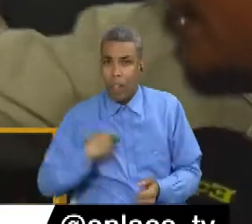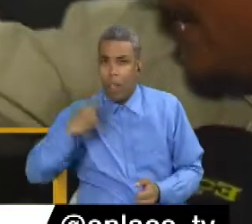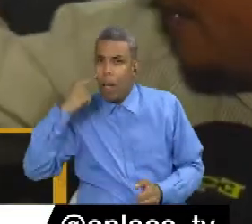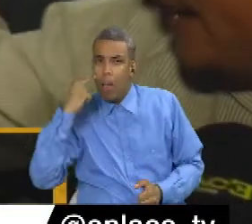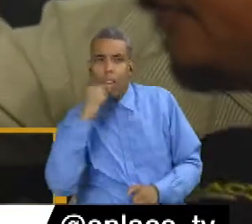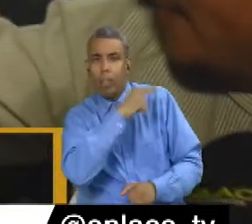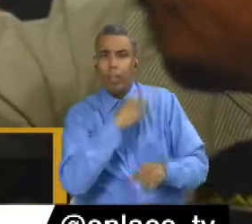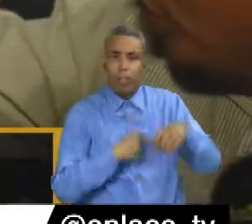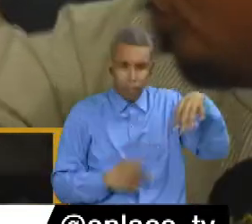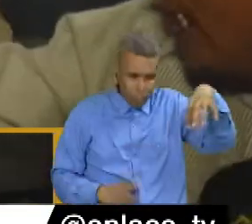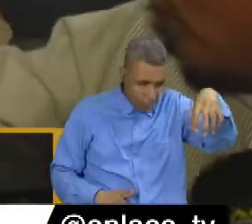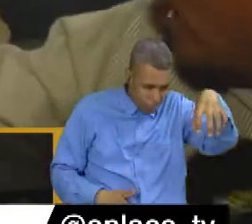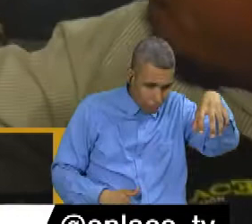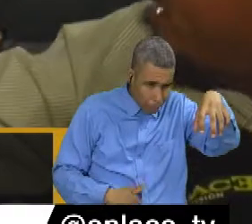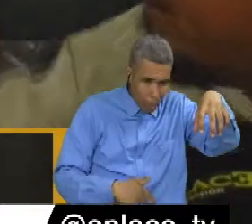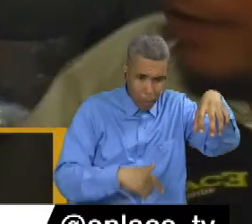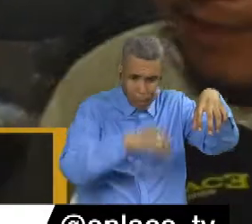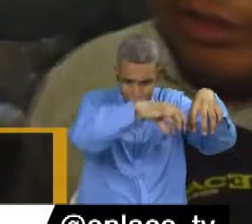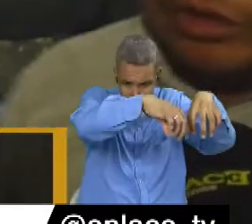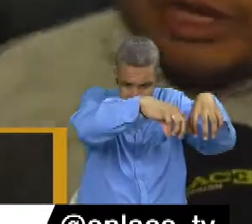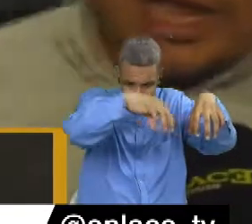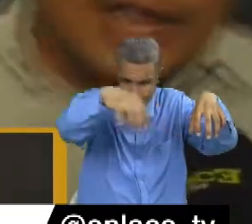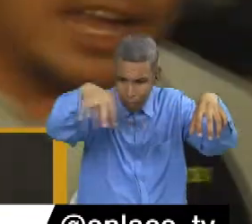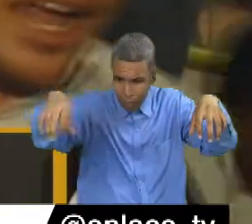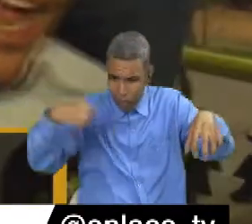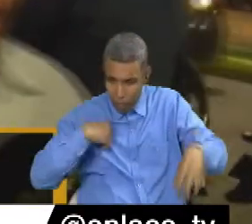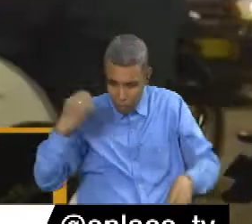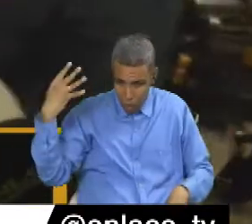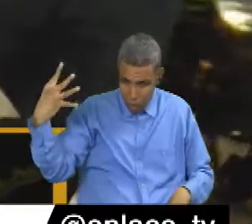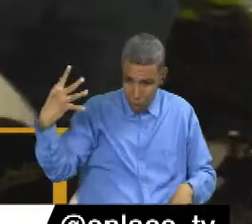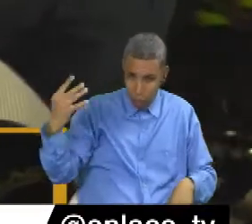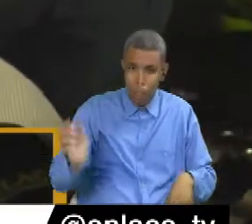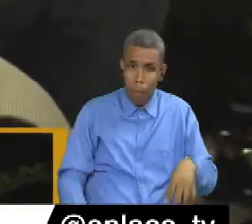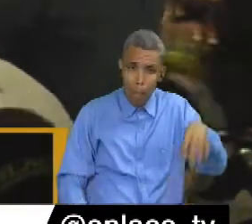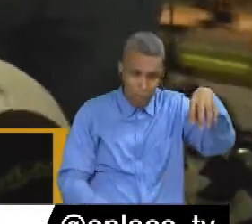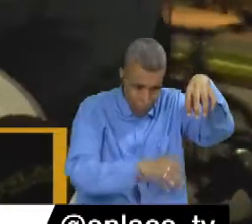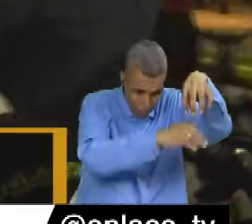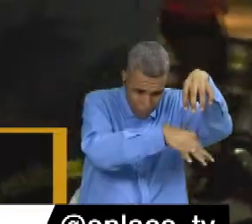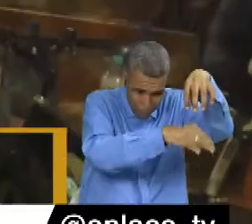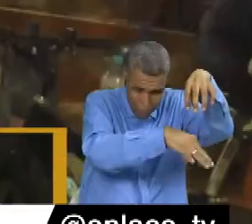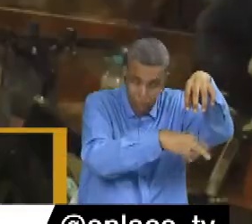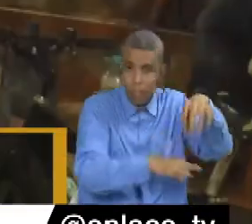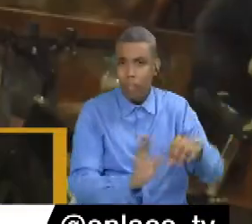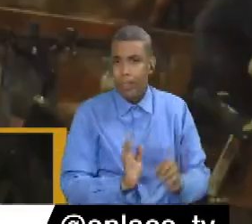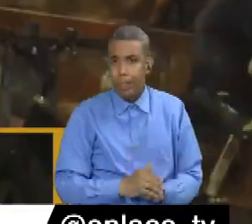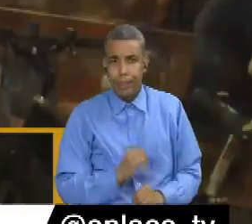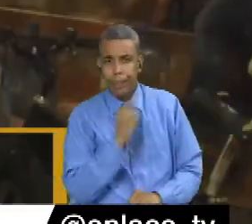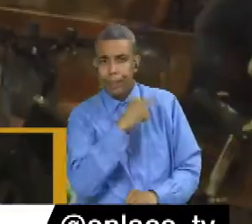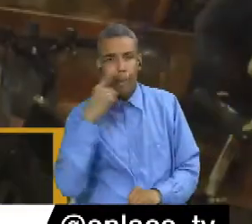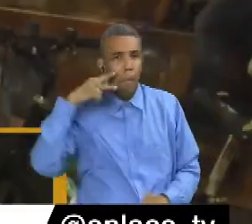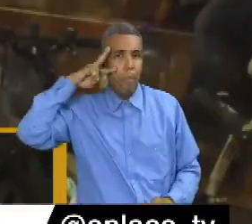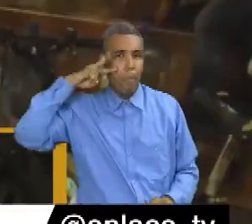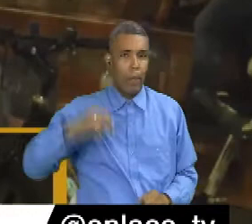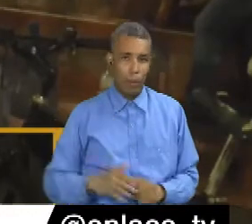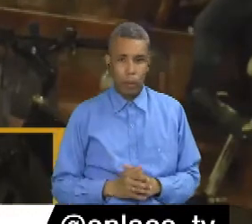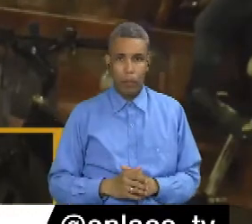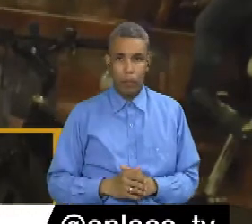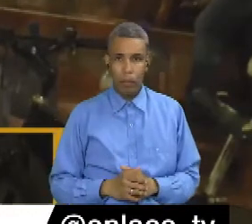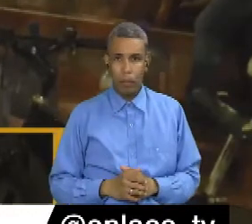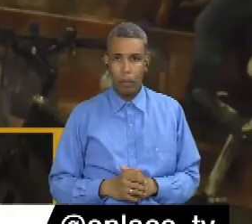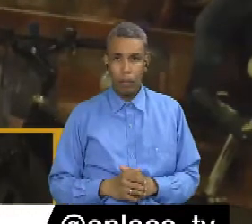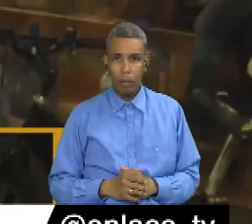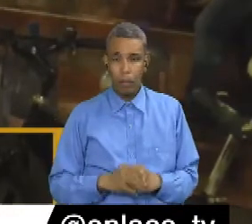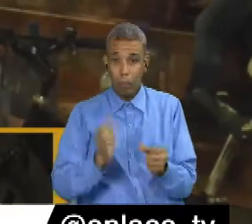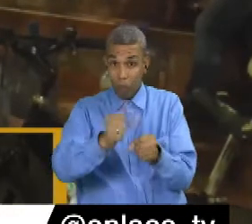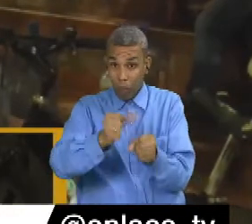válvulas apenas sirven 2, a duras penas sirven 2. Y es que Ecopetrol se lo debe a Barranca Bermeja. Vale decir que este servicio no es de obligación de